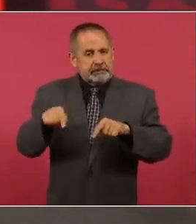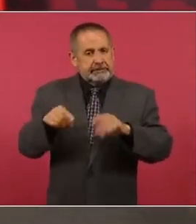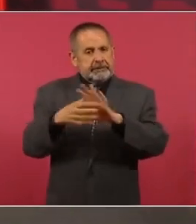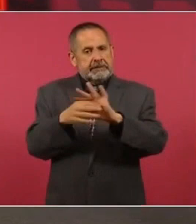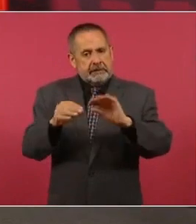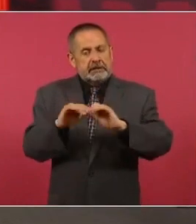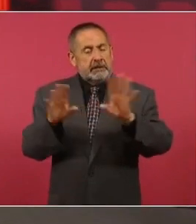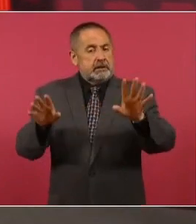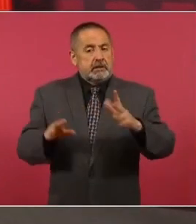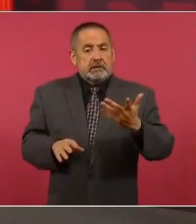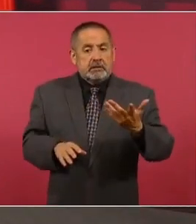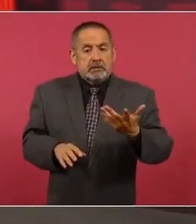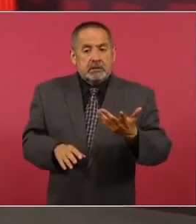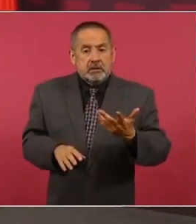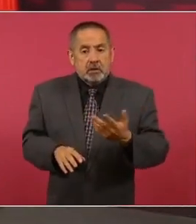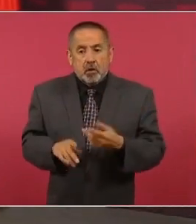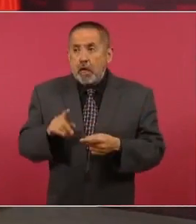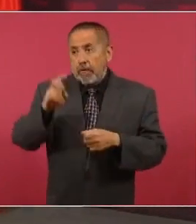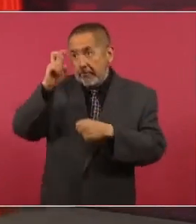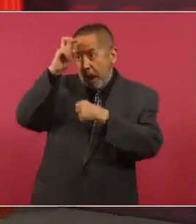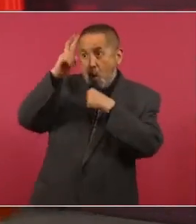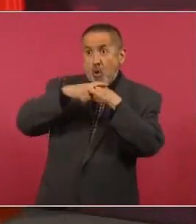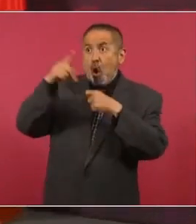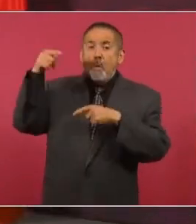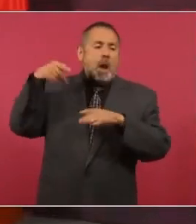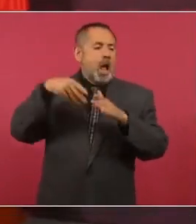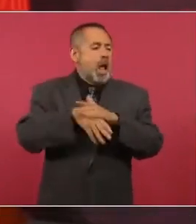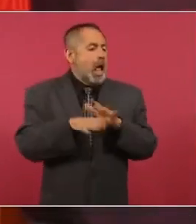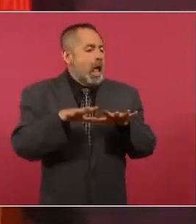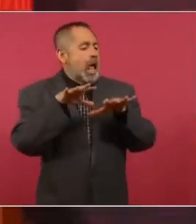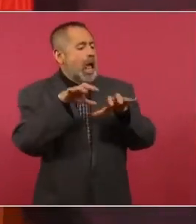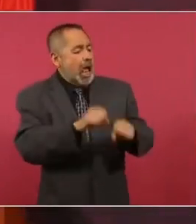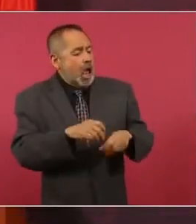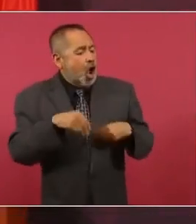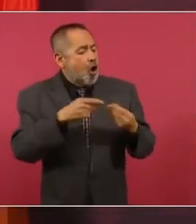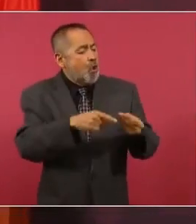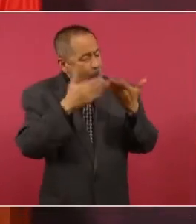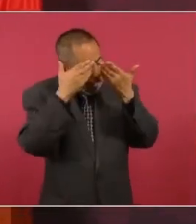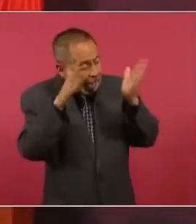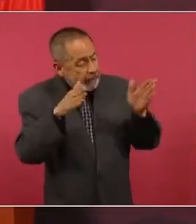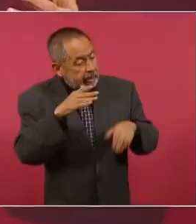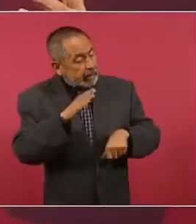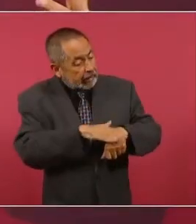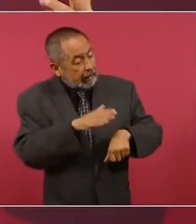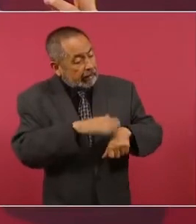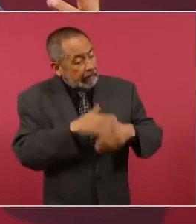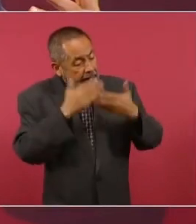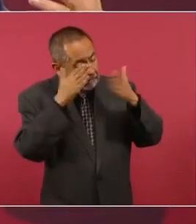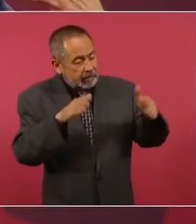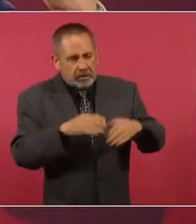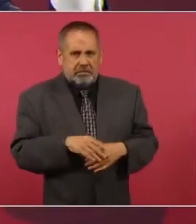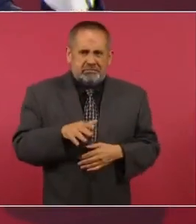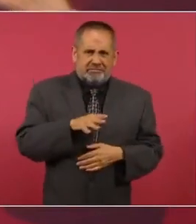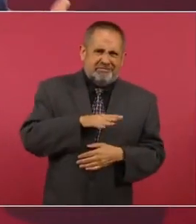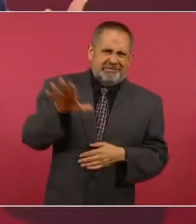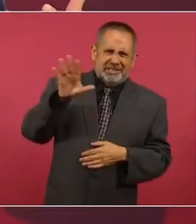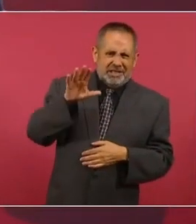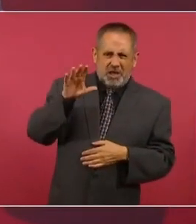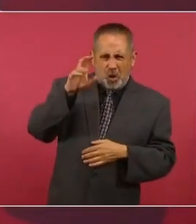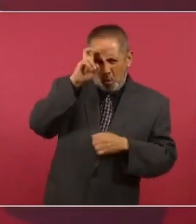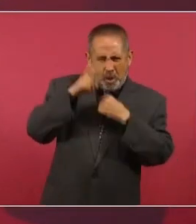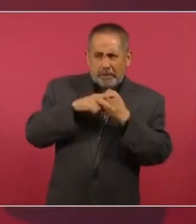aclarar de que no fueron los europeos los que nos trajeron la civilización o nos